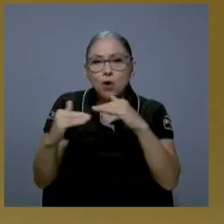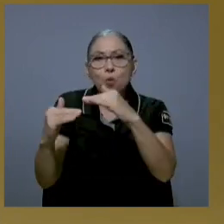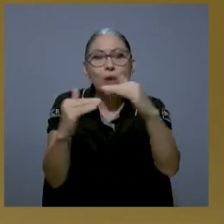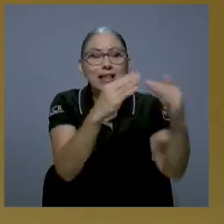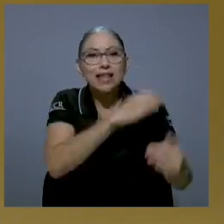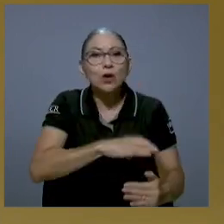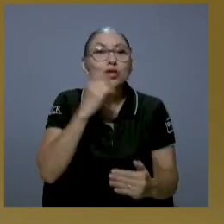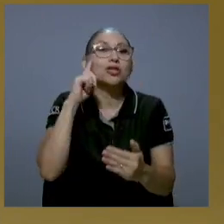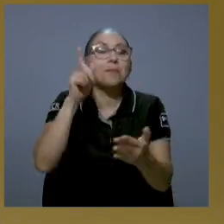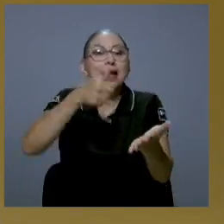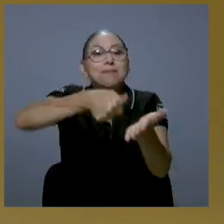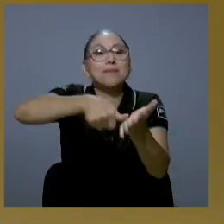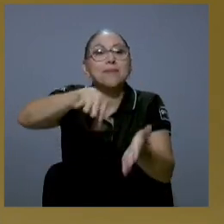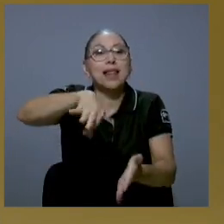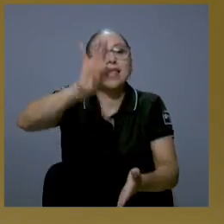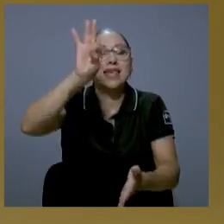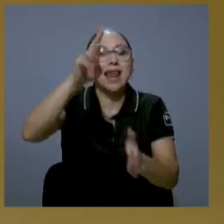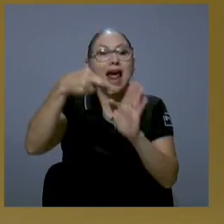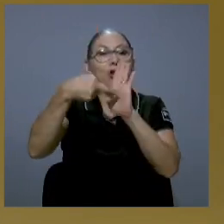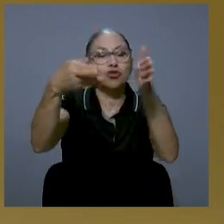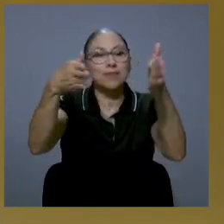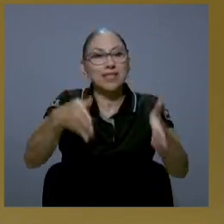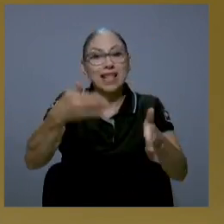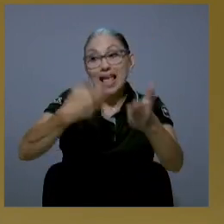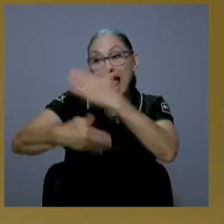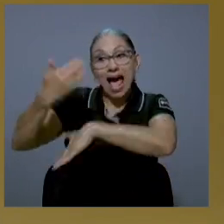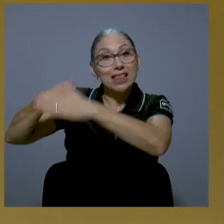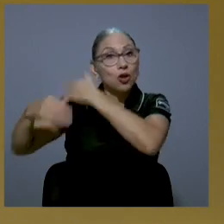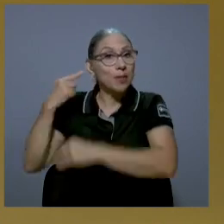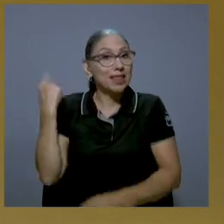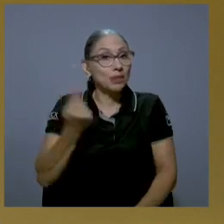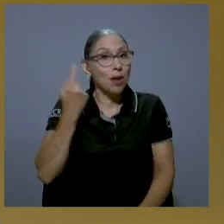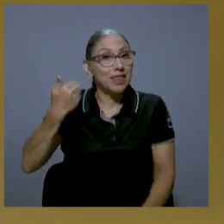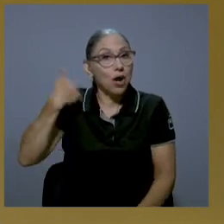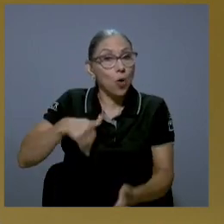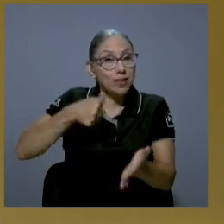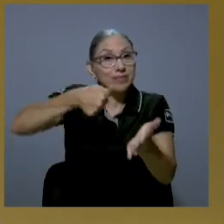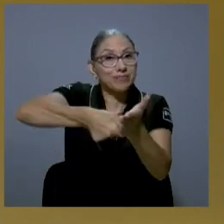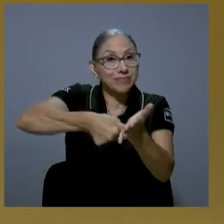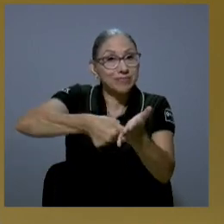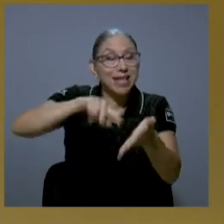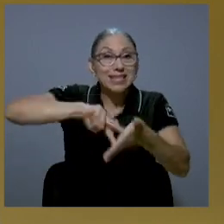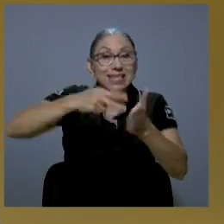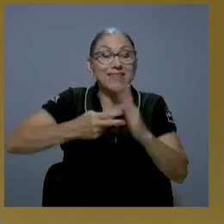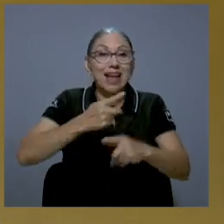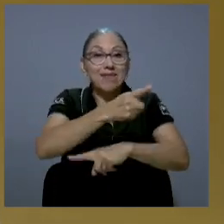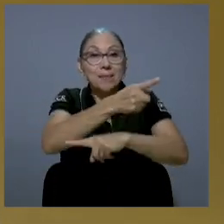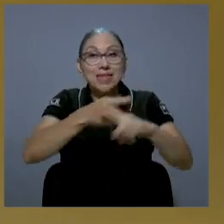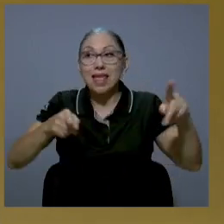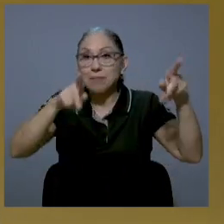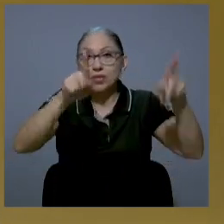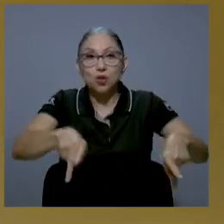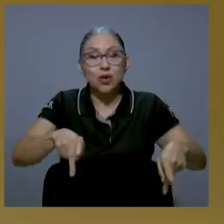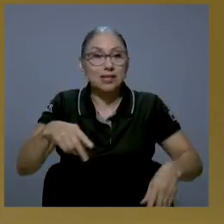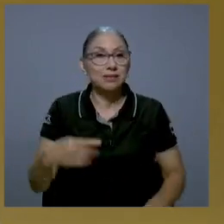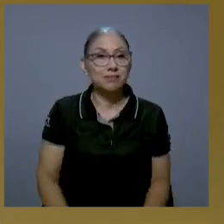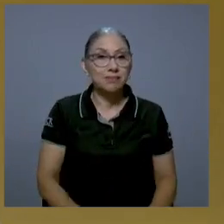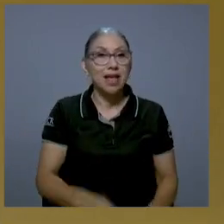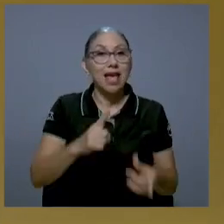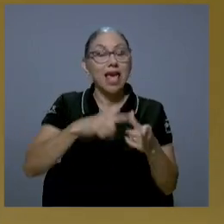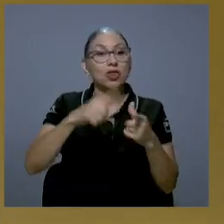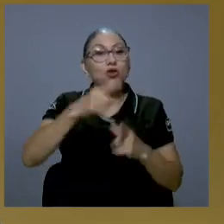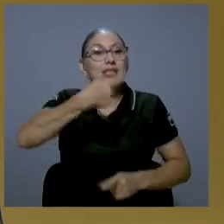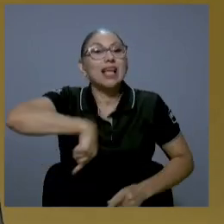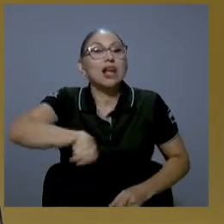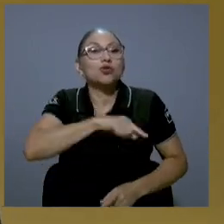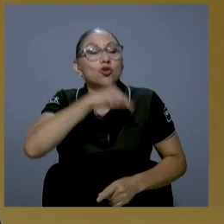populares. Anteriormente solo lo hacían los hombres, es decir, la mitad de la población únicamente. Entonces éramos gobernados por